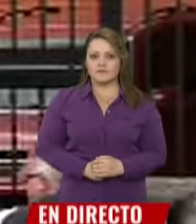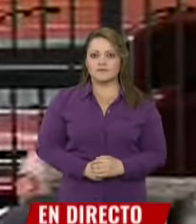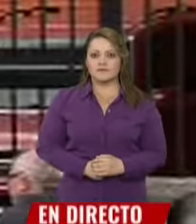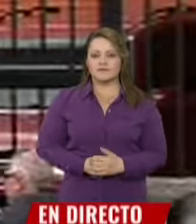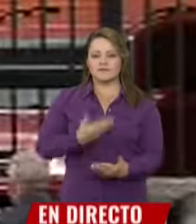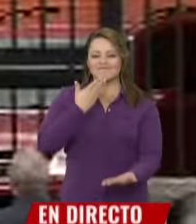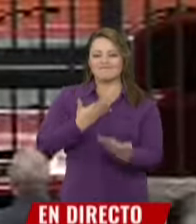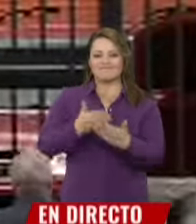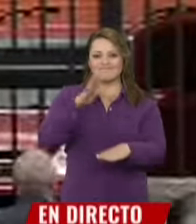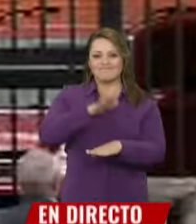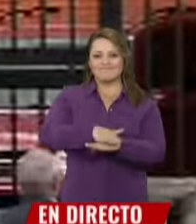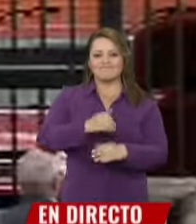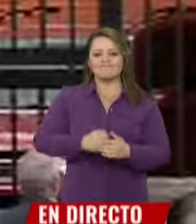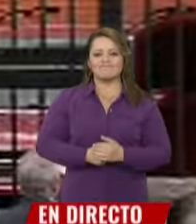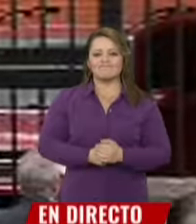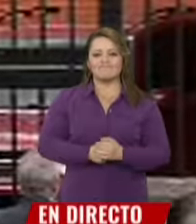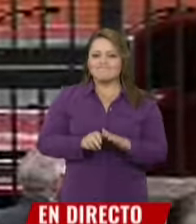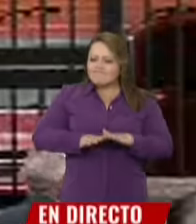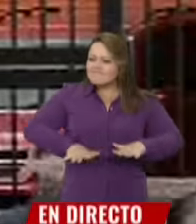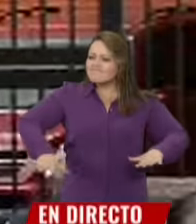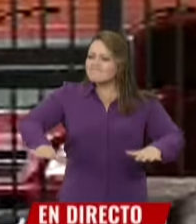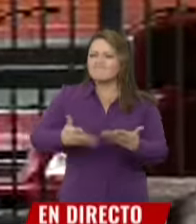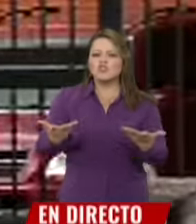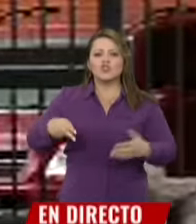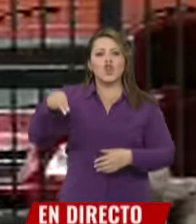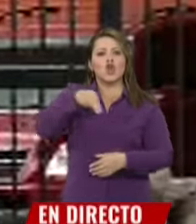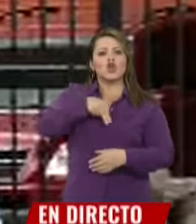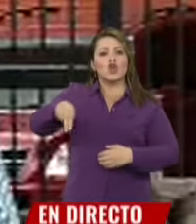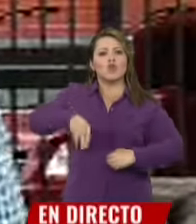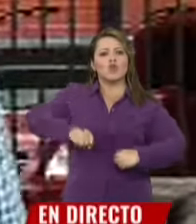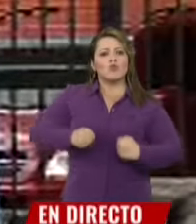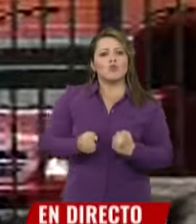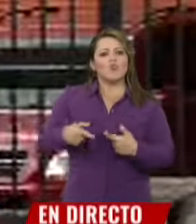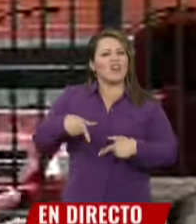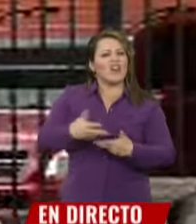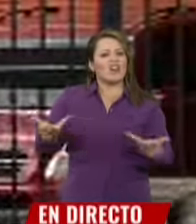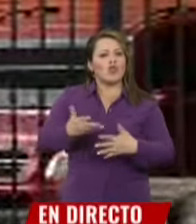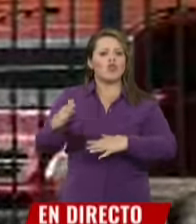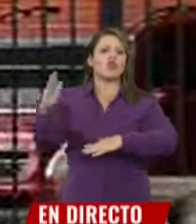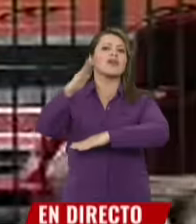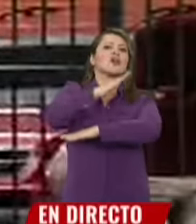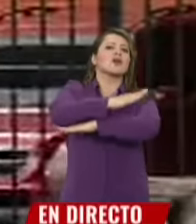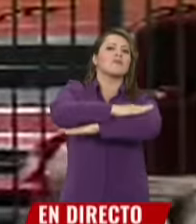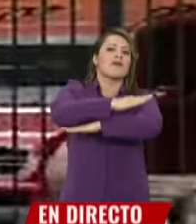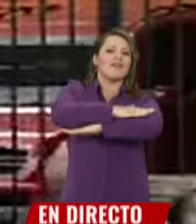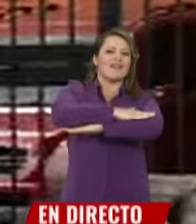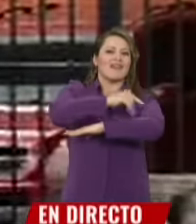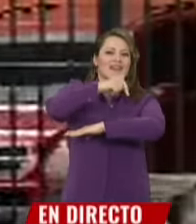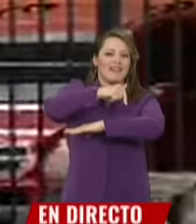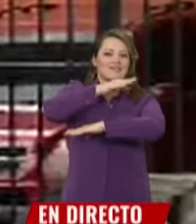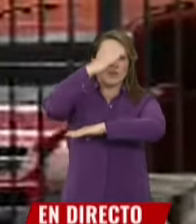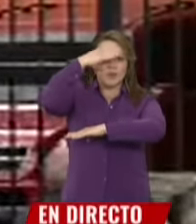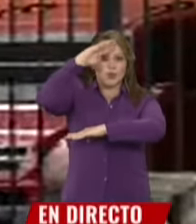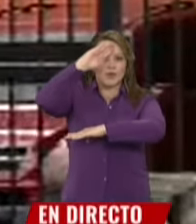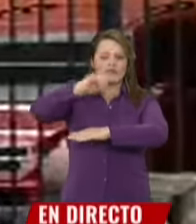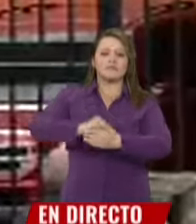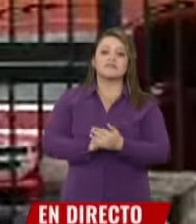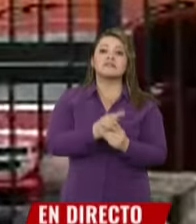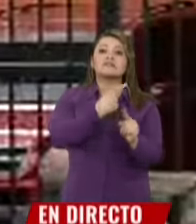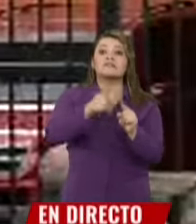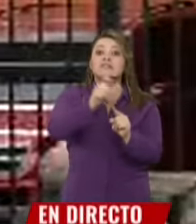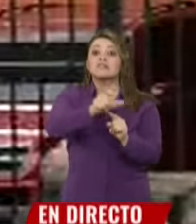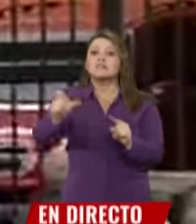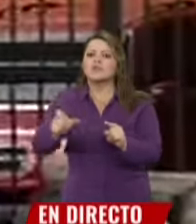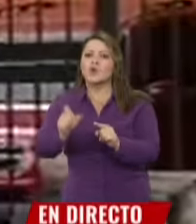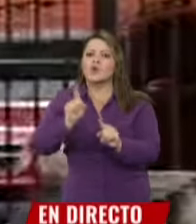Buenas tardes, Diana. Así es, nos encontramos acá desde el norte de Bogotá, en la Embajada Cubana, donde pues de a poco comienza a acercarse distintas personas,